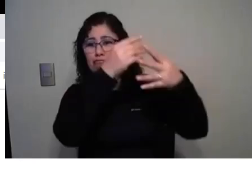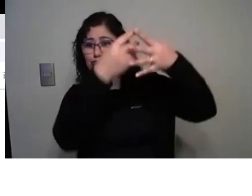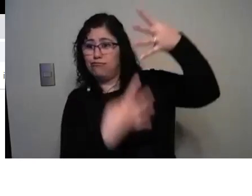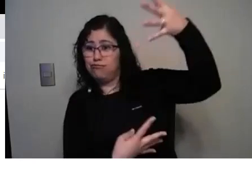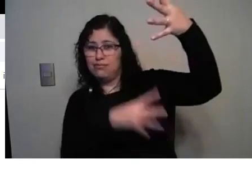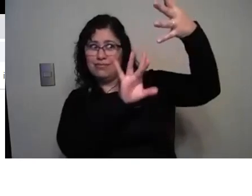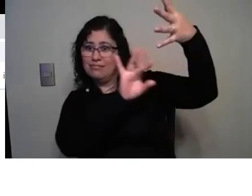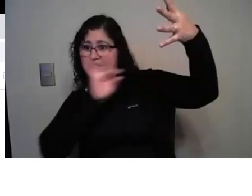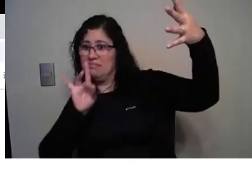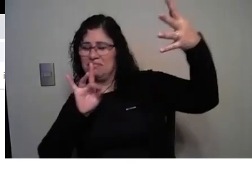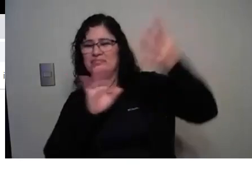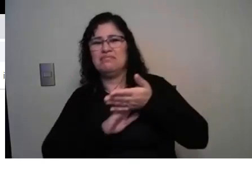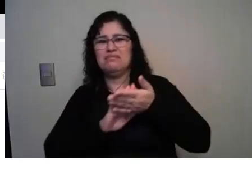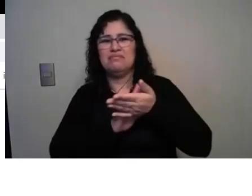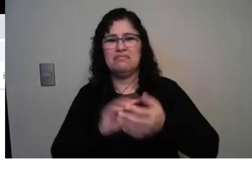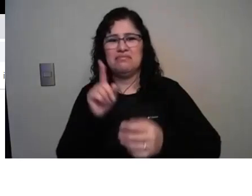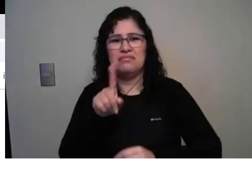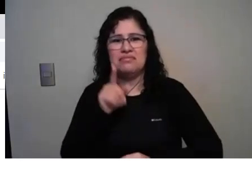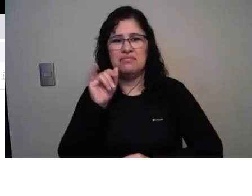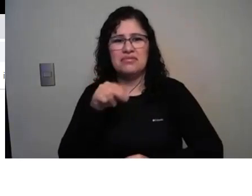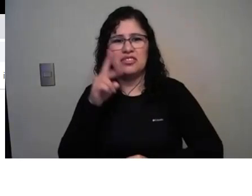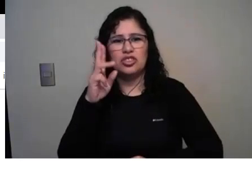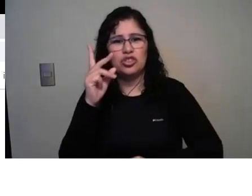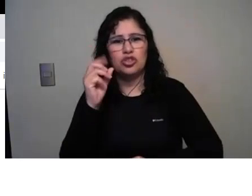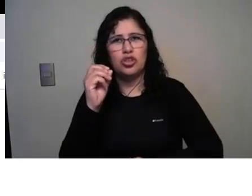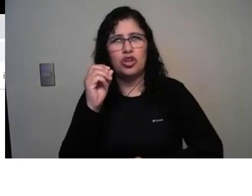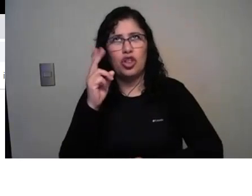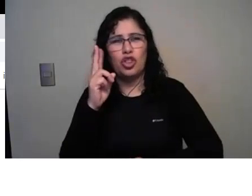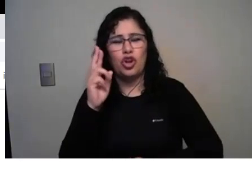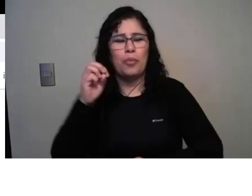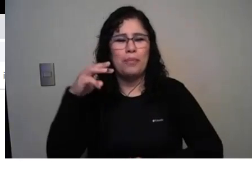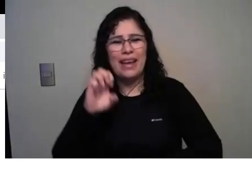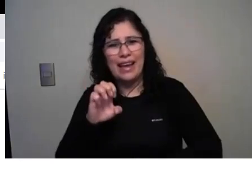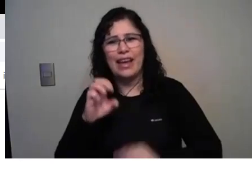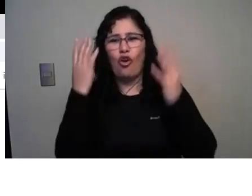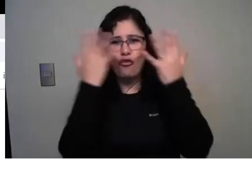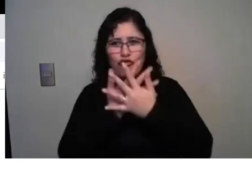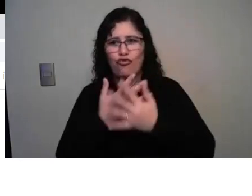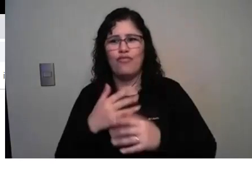¿cierto?, como el síndrome confusional agudo, que aparece en una de las últimas